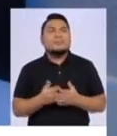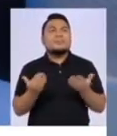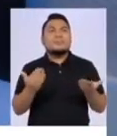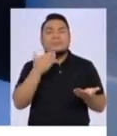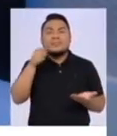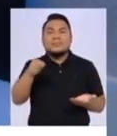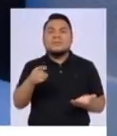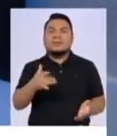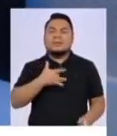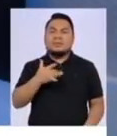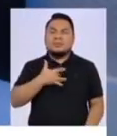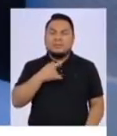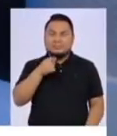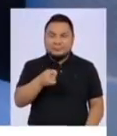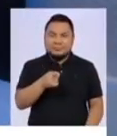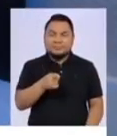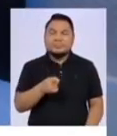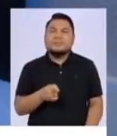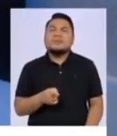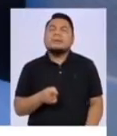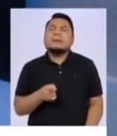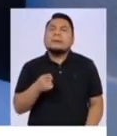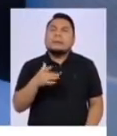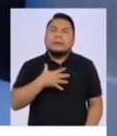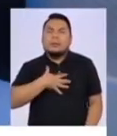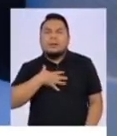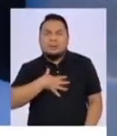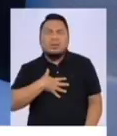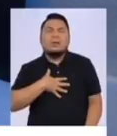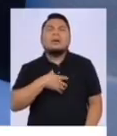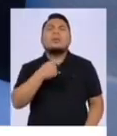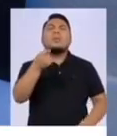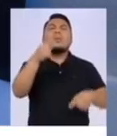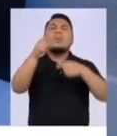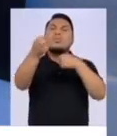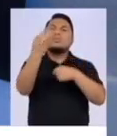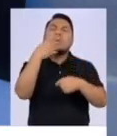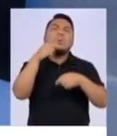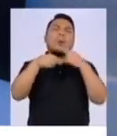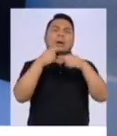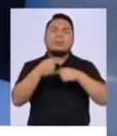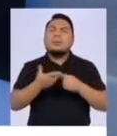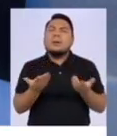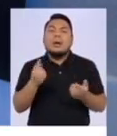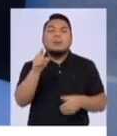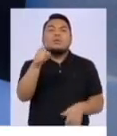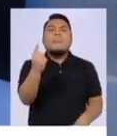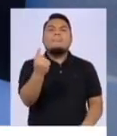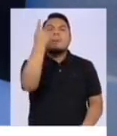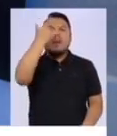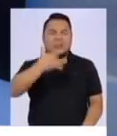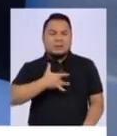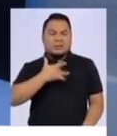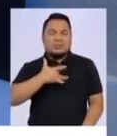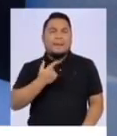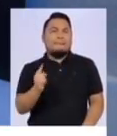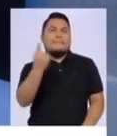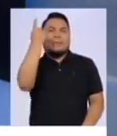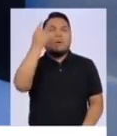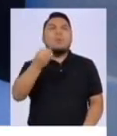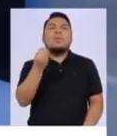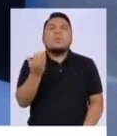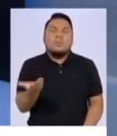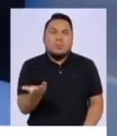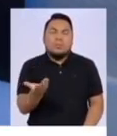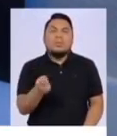que empezaste a sentir los síntomas. ¿Puedes comentarnos cuál fue el síntoma más leve, el primero que recuerdas haber sentido,